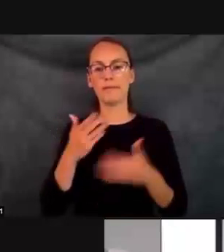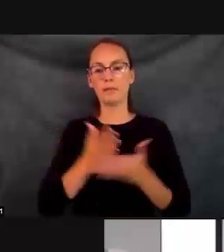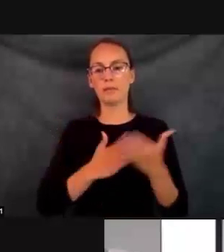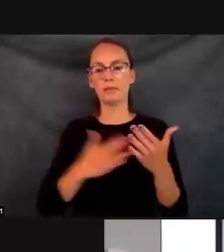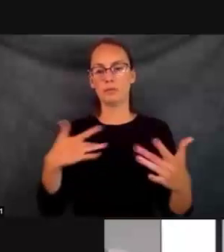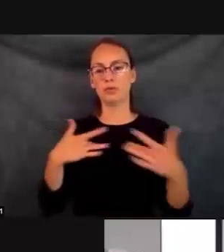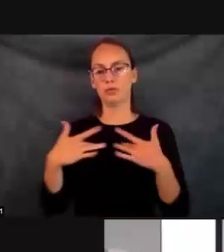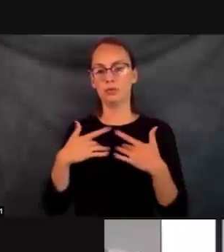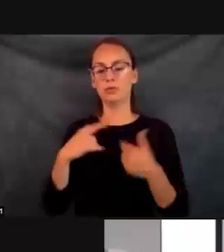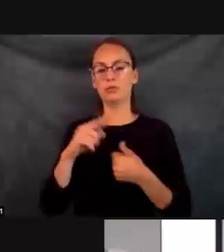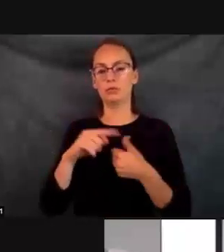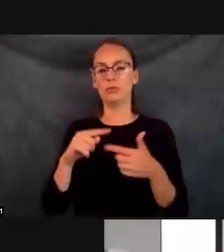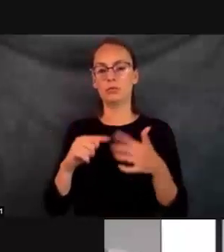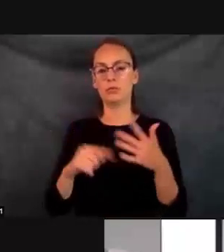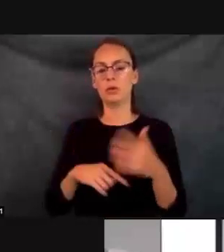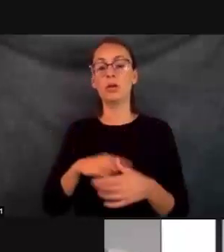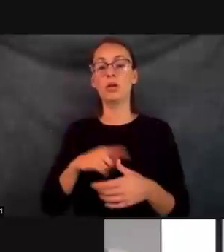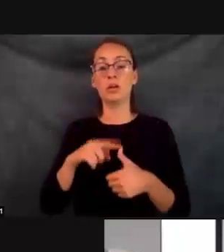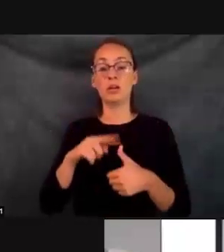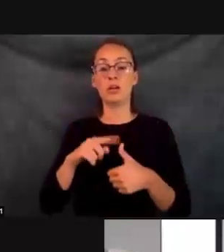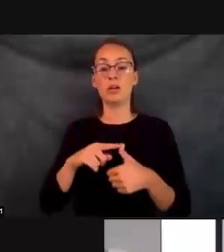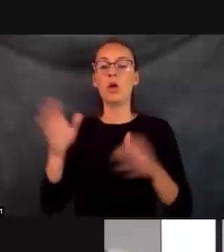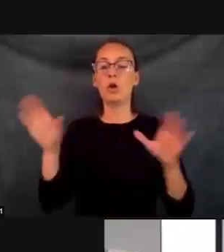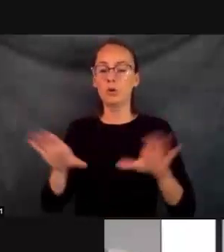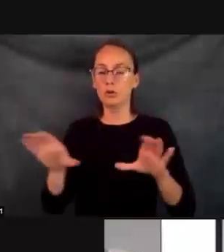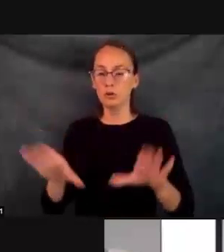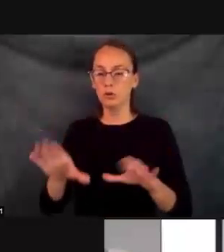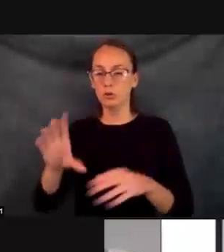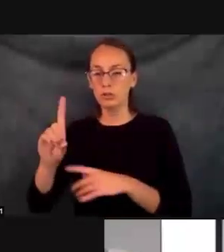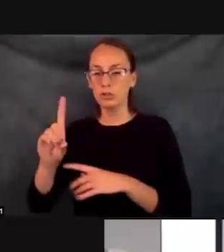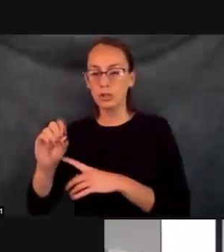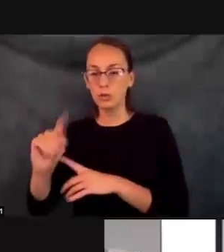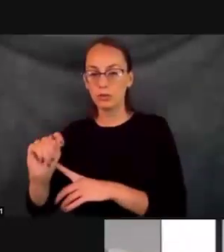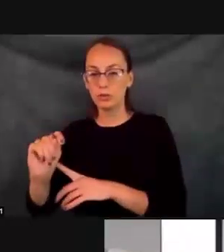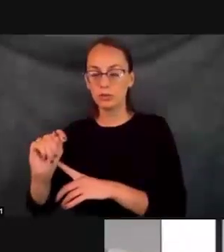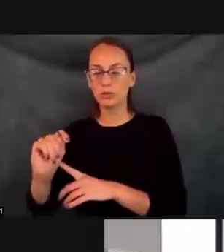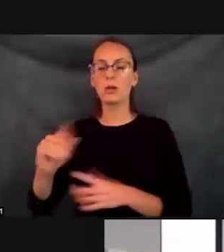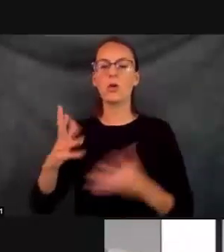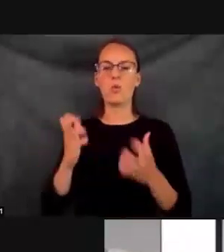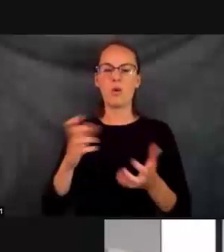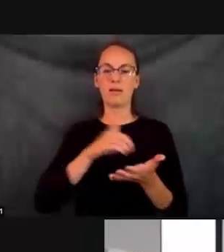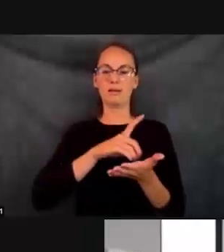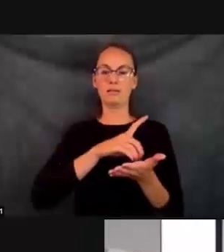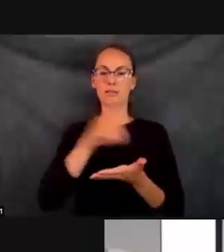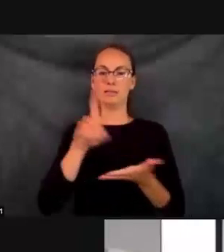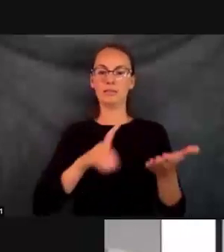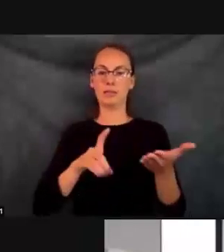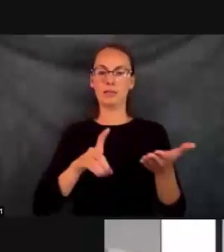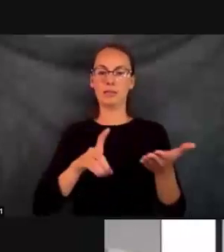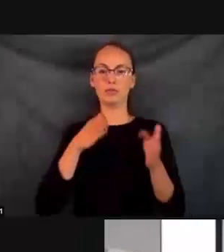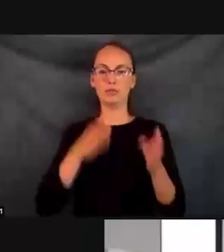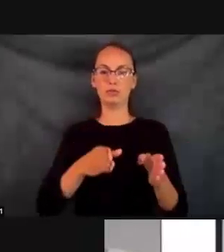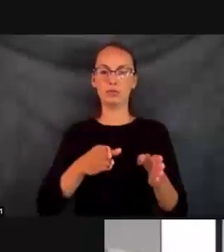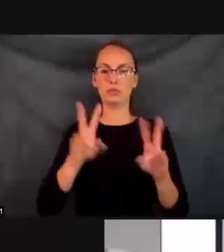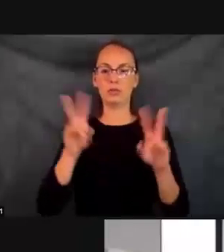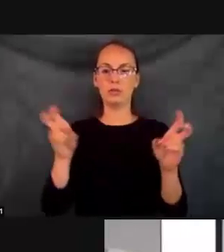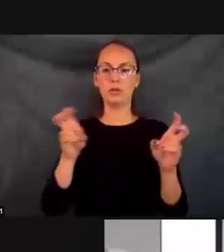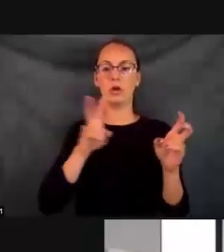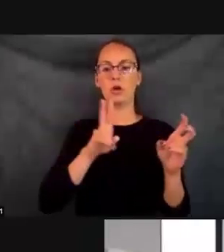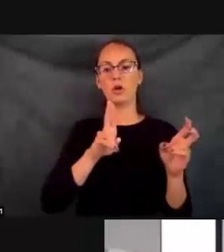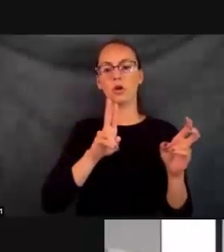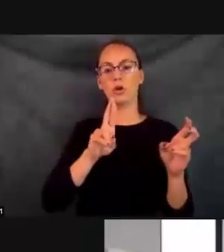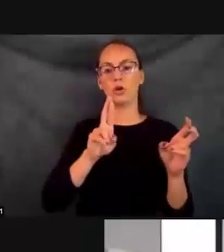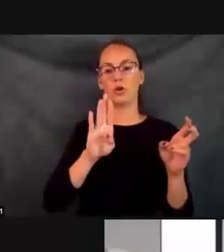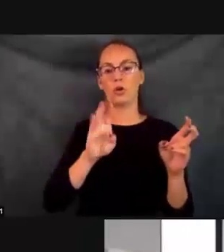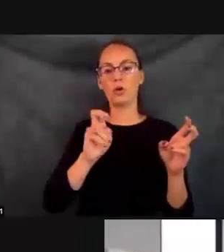queremos poner en el expediente. Recomendamos que el Departamento de Transporte lo